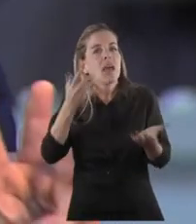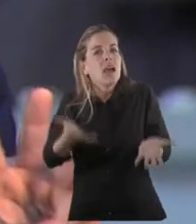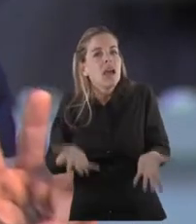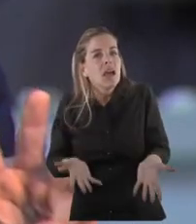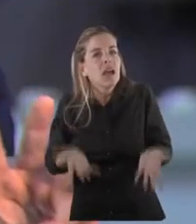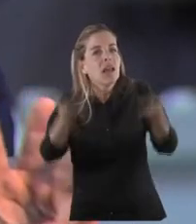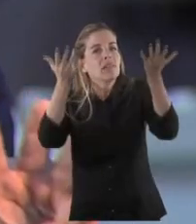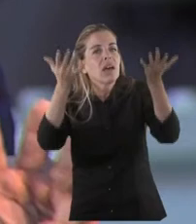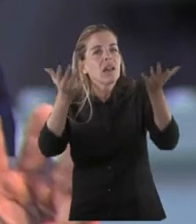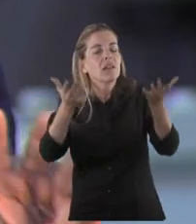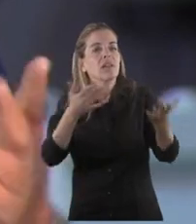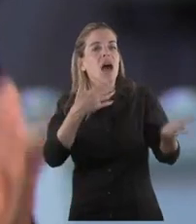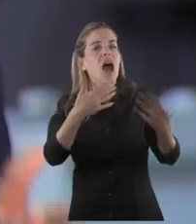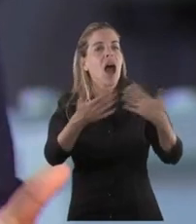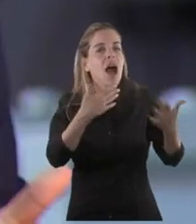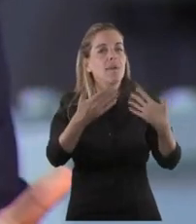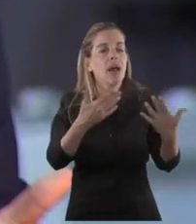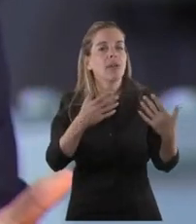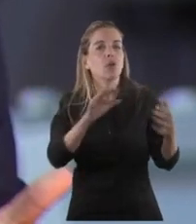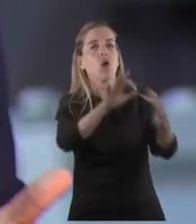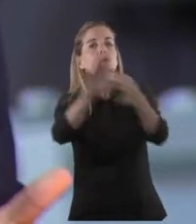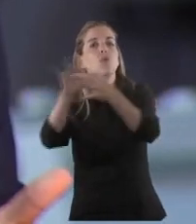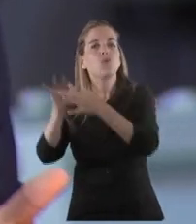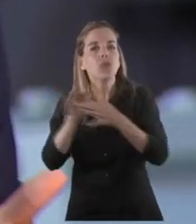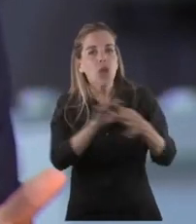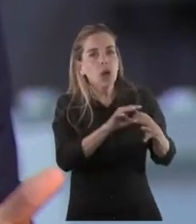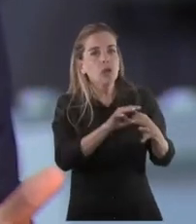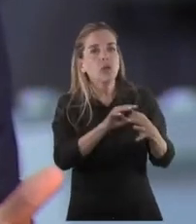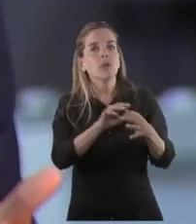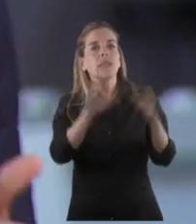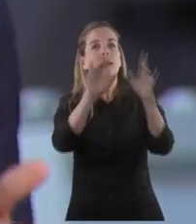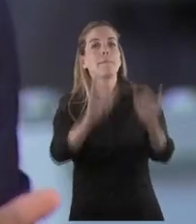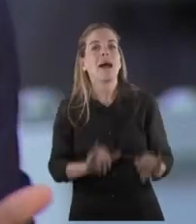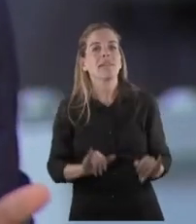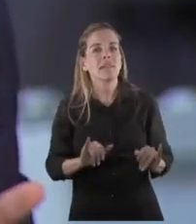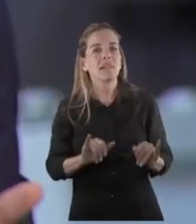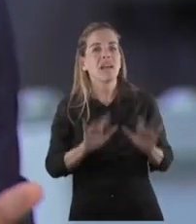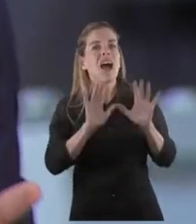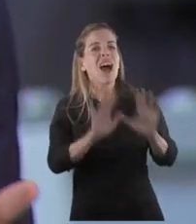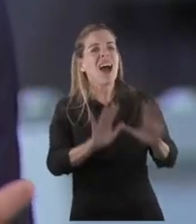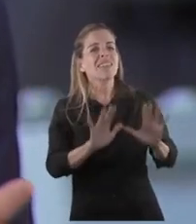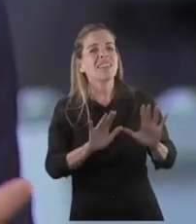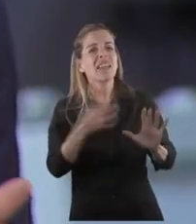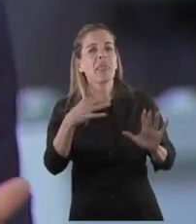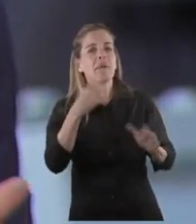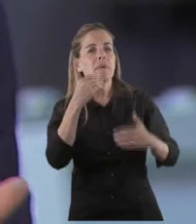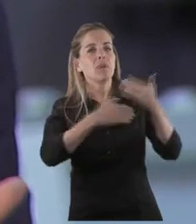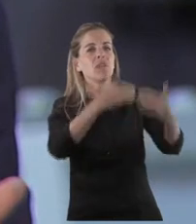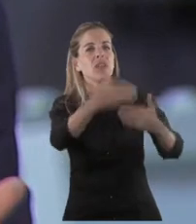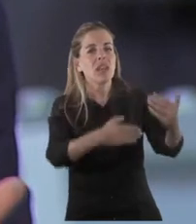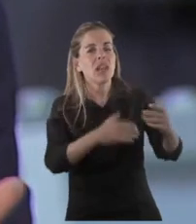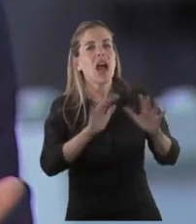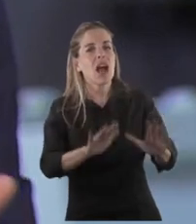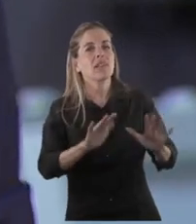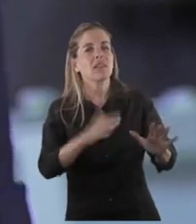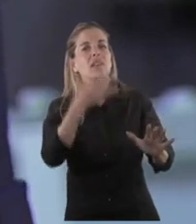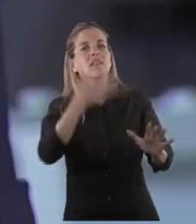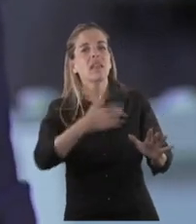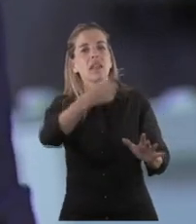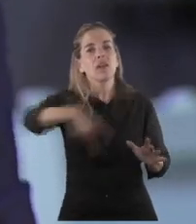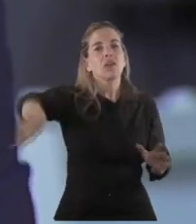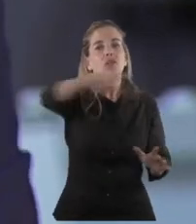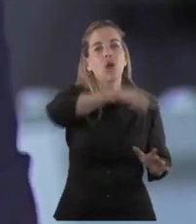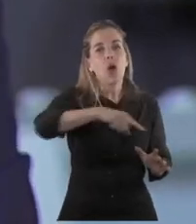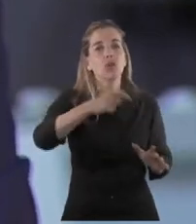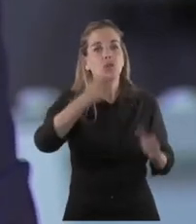armonía. Así debemos crecer. Y así debemos entendernos. Y si